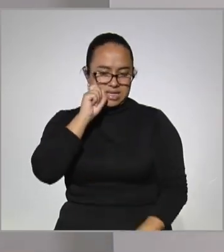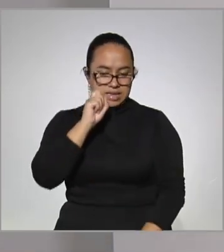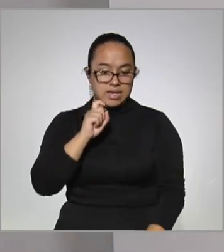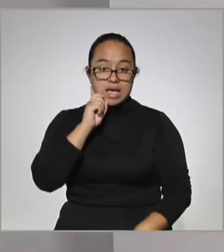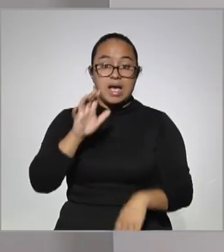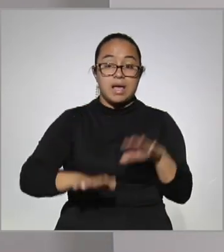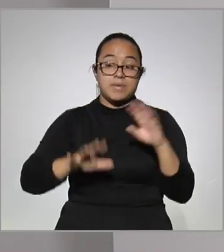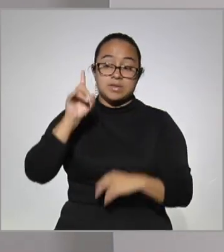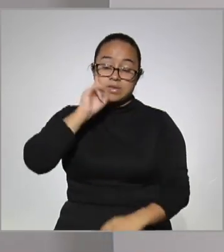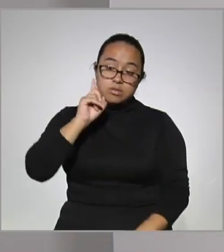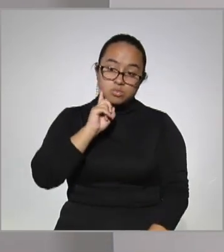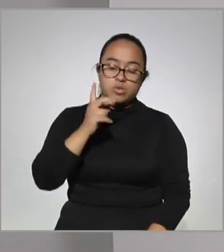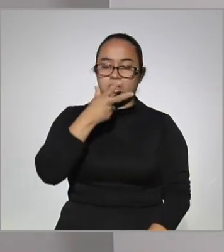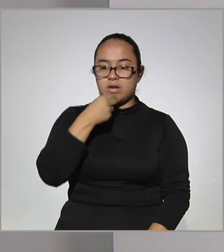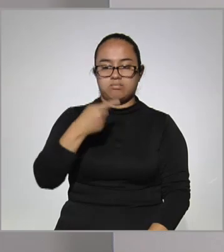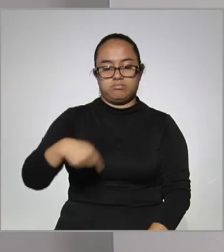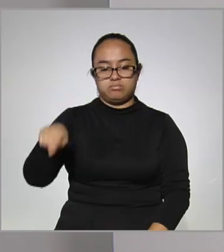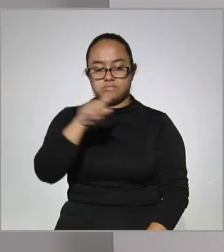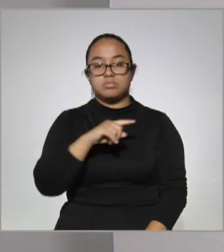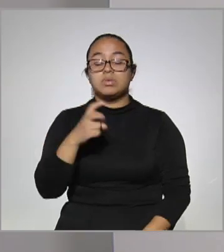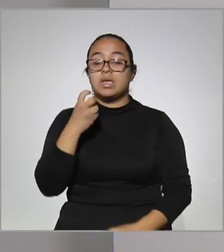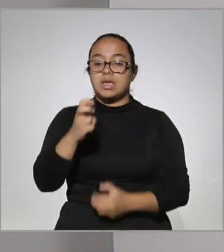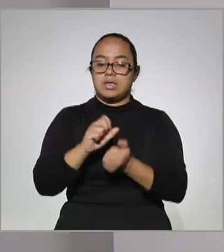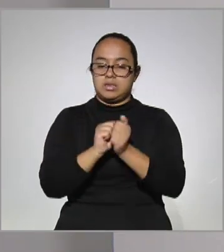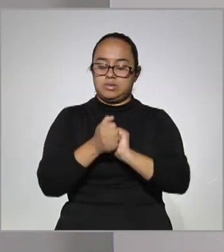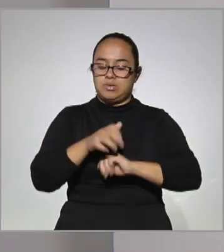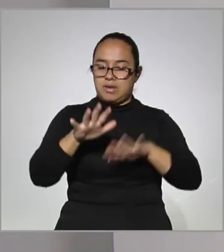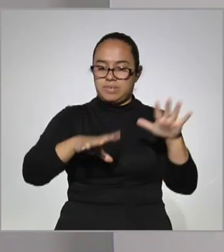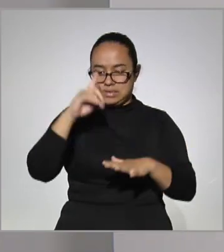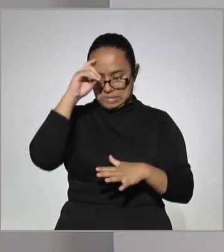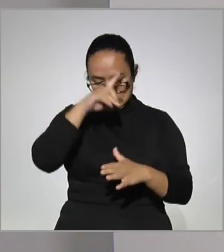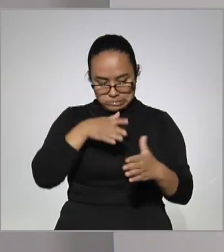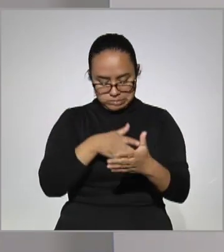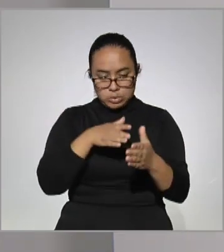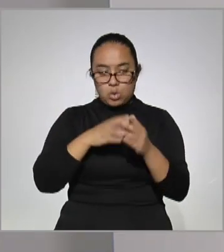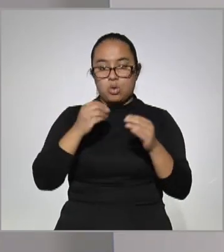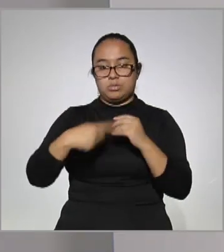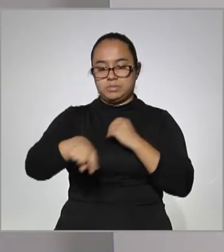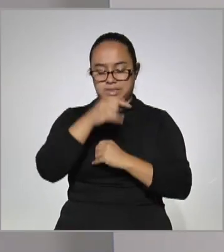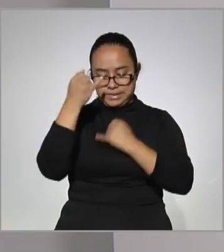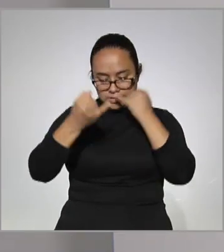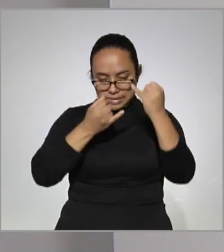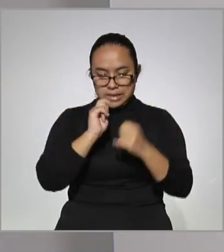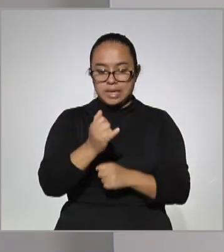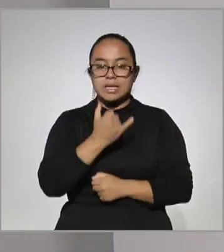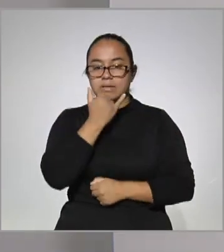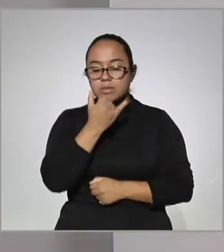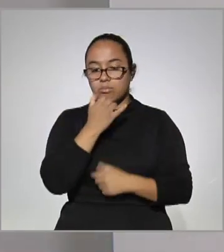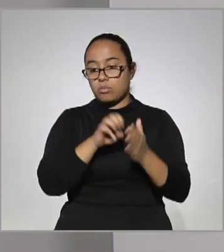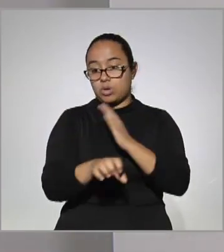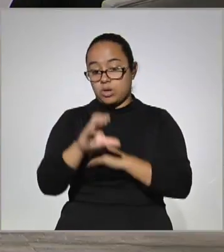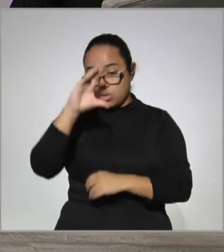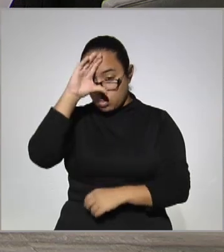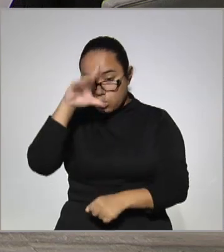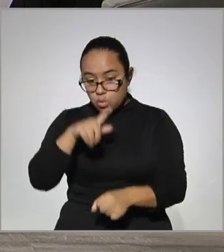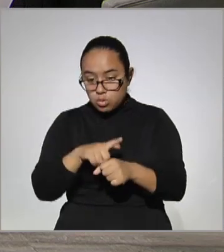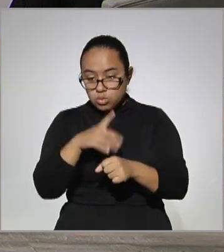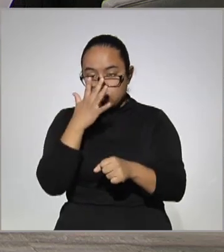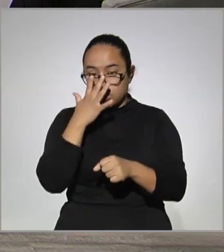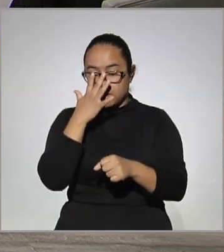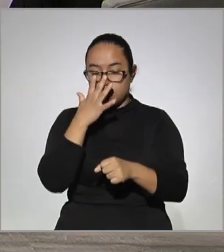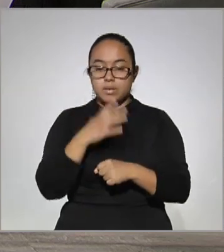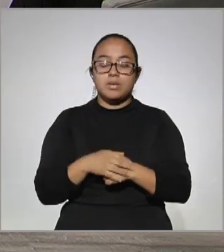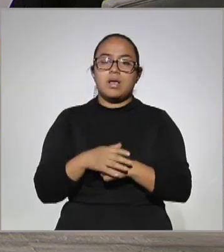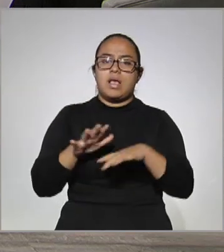mujeres y en la población en general genera una barrera y muchos tabús que hay, ¿no? A nivel cultural, que es lo que hace que